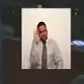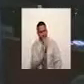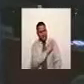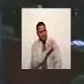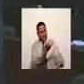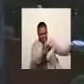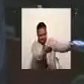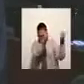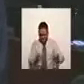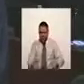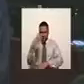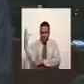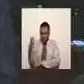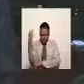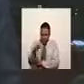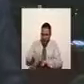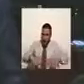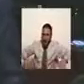de concentración.